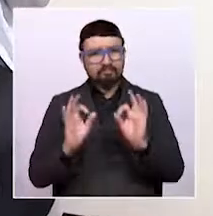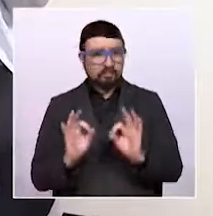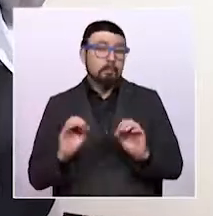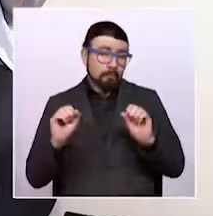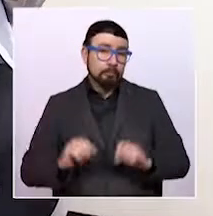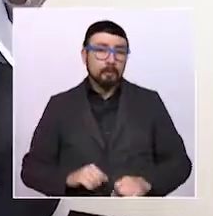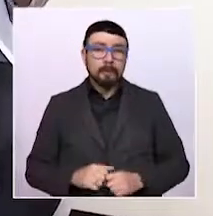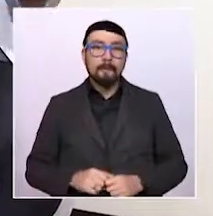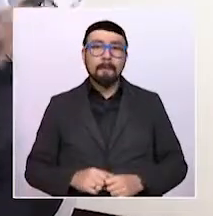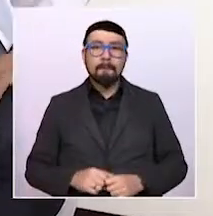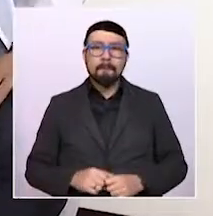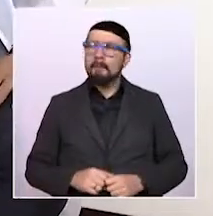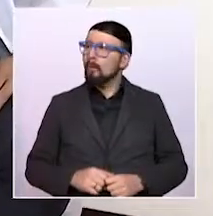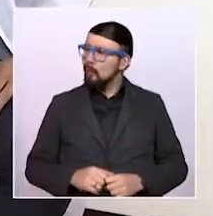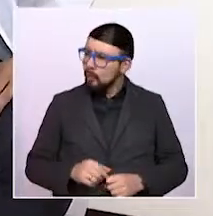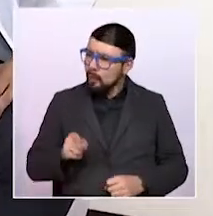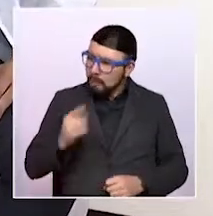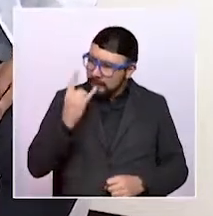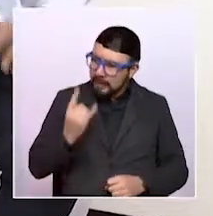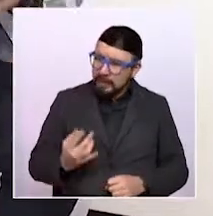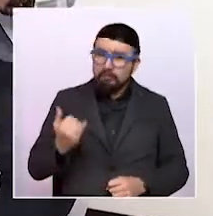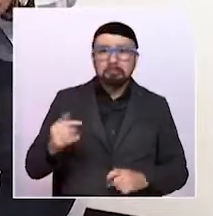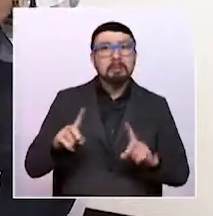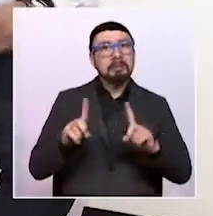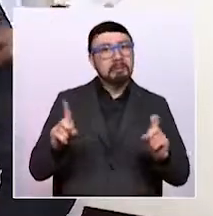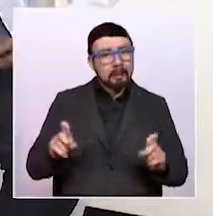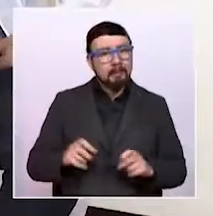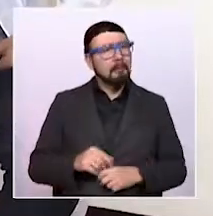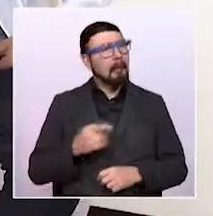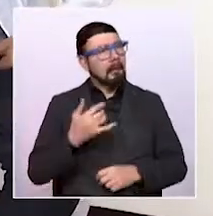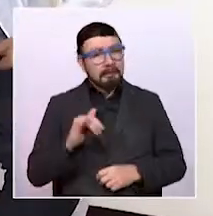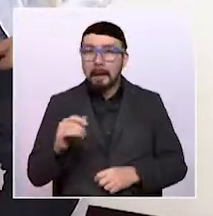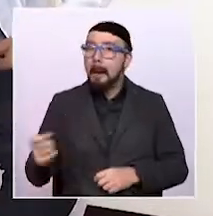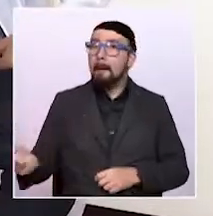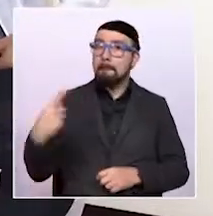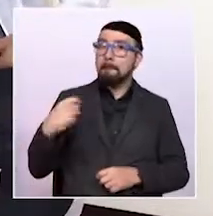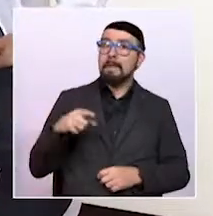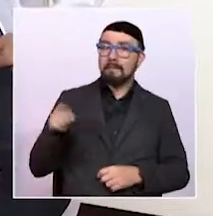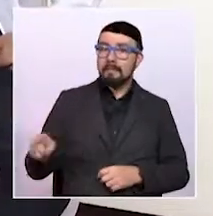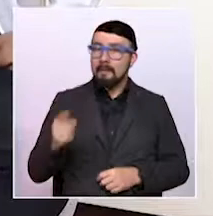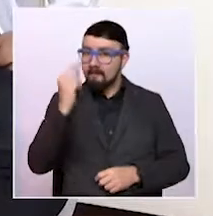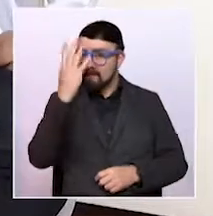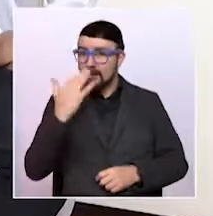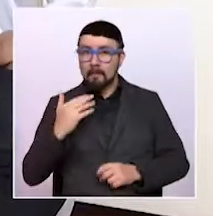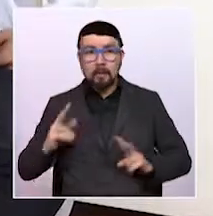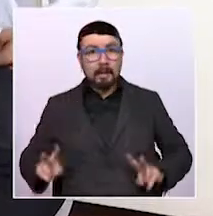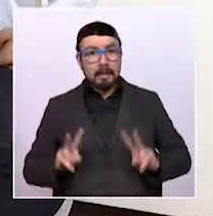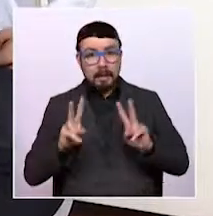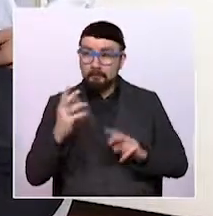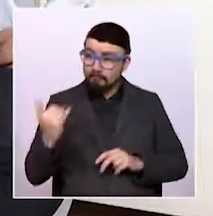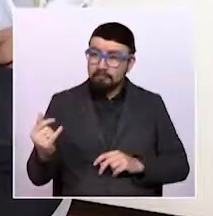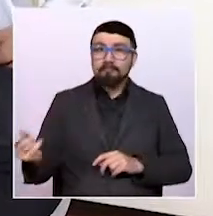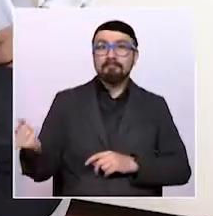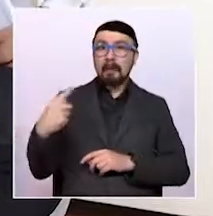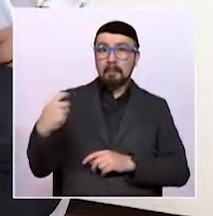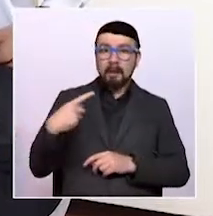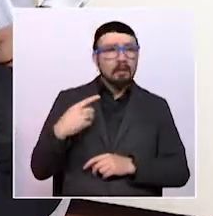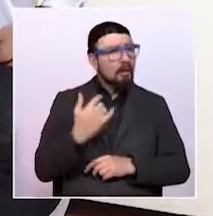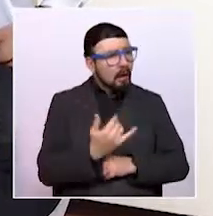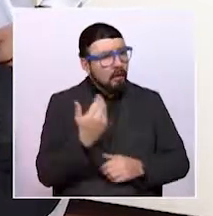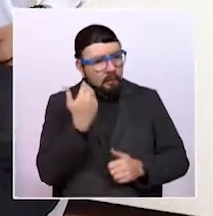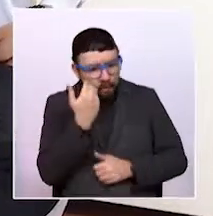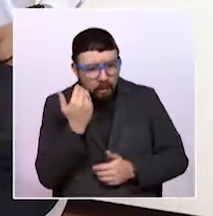es demasiado interesante este tema ya tenemos preguntas en facebook live acerca de enfermedades que pueden